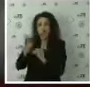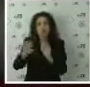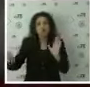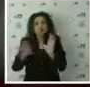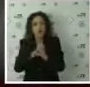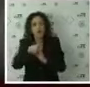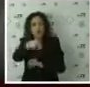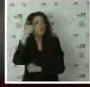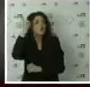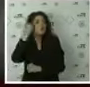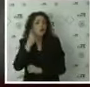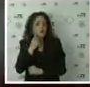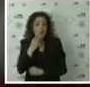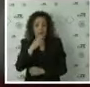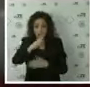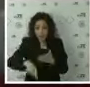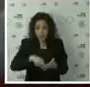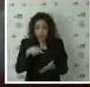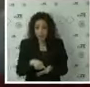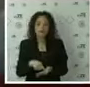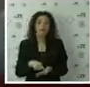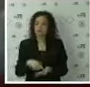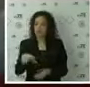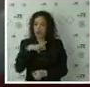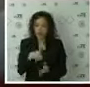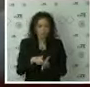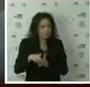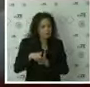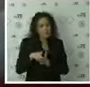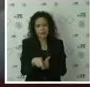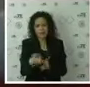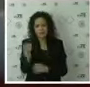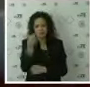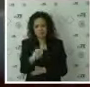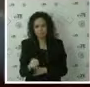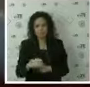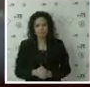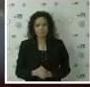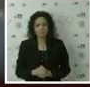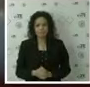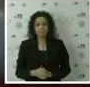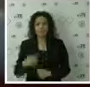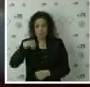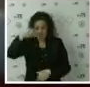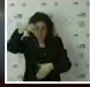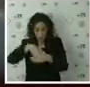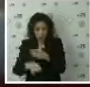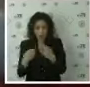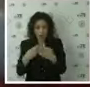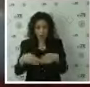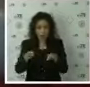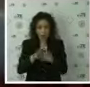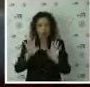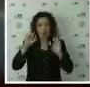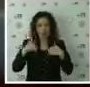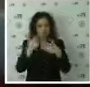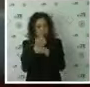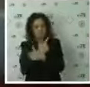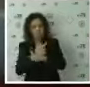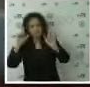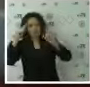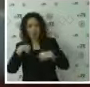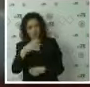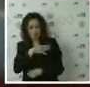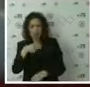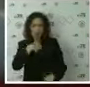duermen, ahí es un espacio de derechos. No es yo cierro la casa y hago lo que quiera, y entonces le pego a mi hijo, o le niego